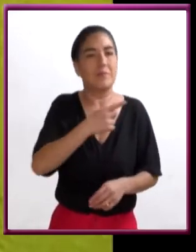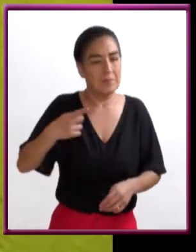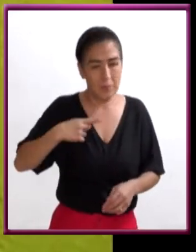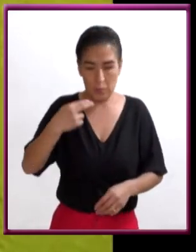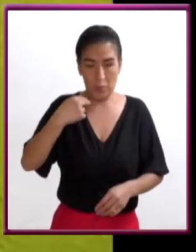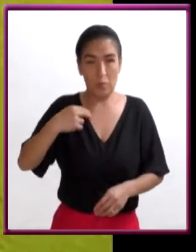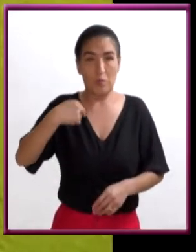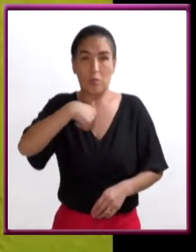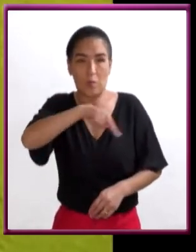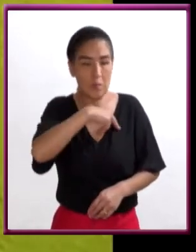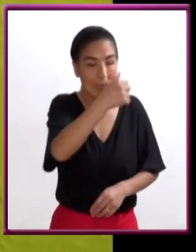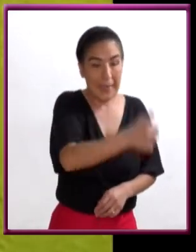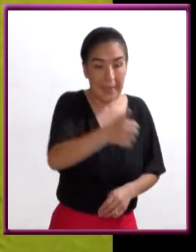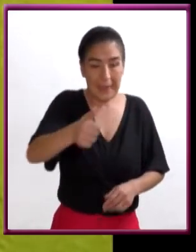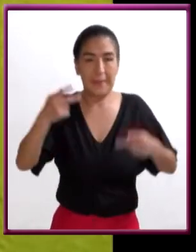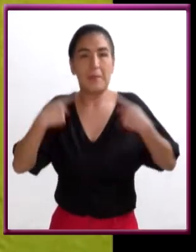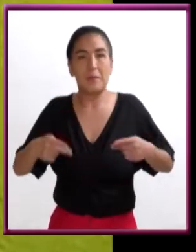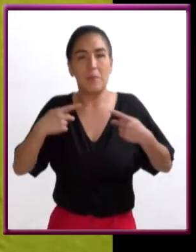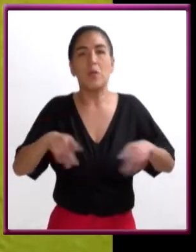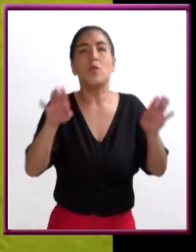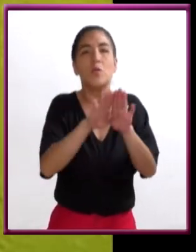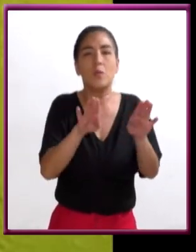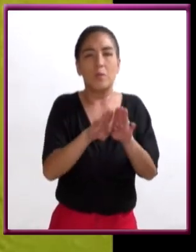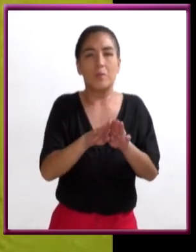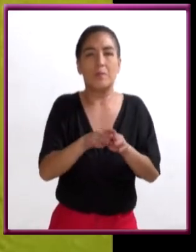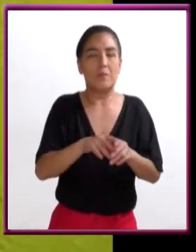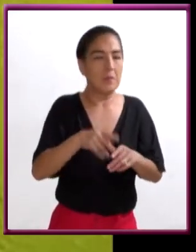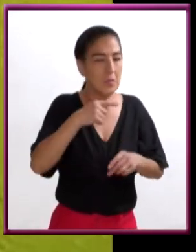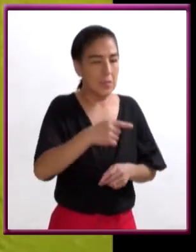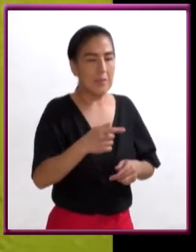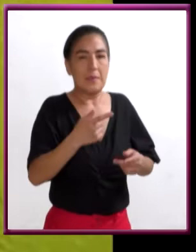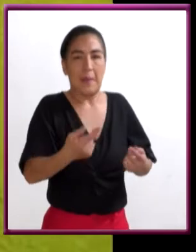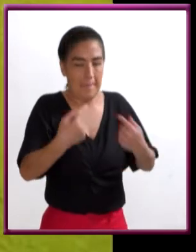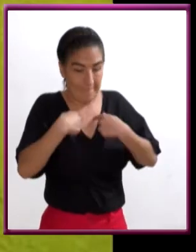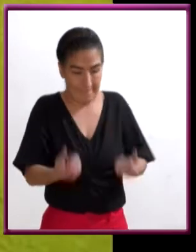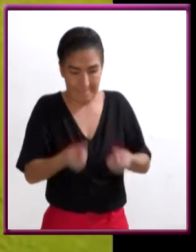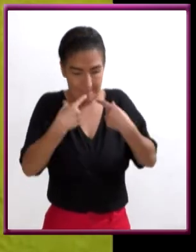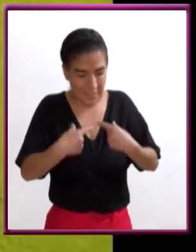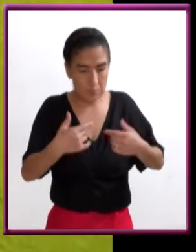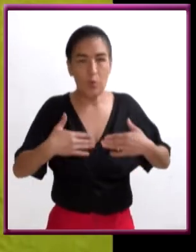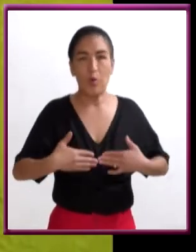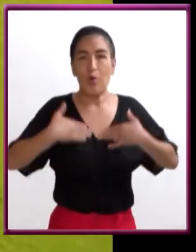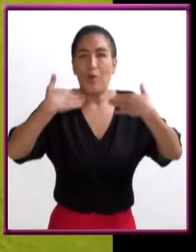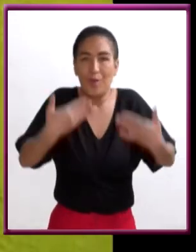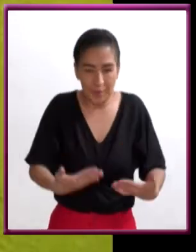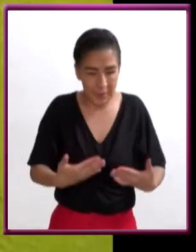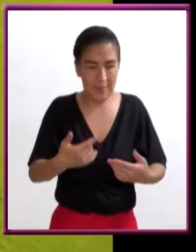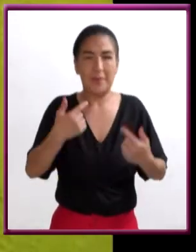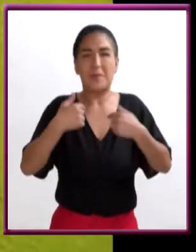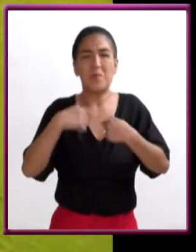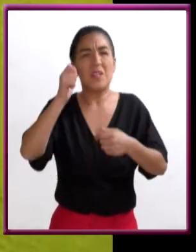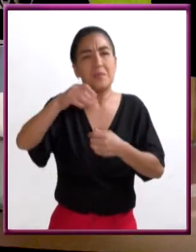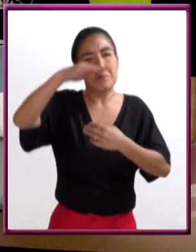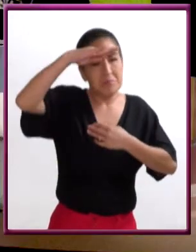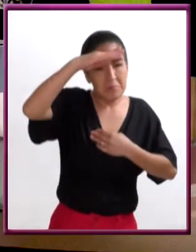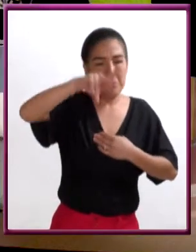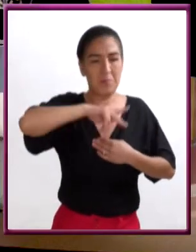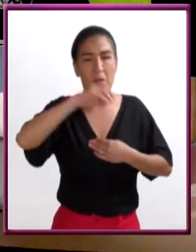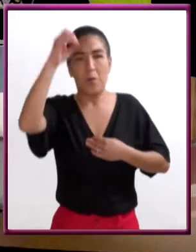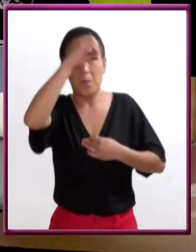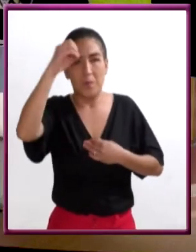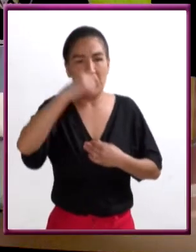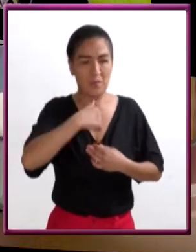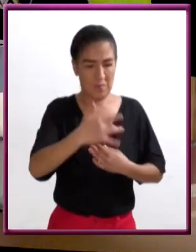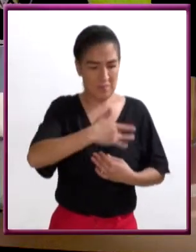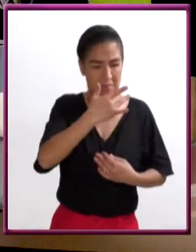la vamos a ir reforzando en la medida en que vayamos confiando en nosotras mismas, en nuestros instintos. O sea, la mayor